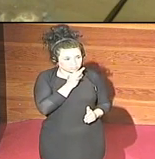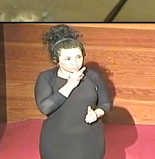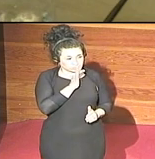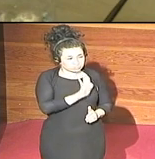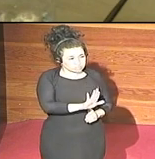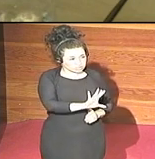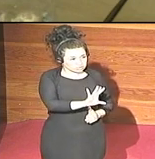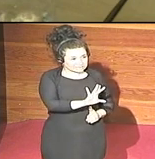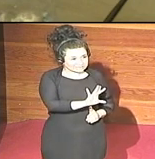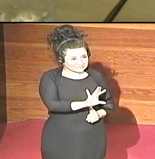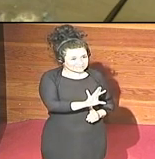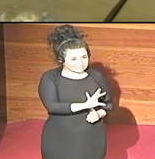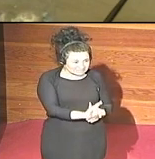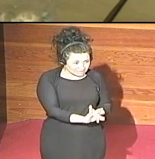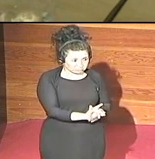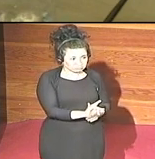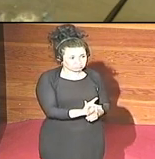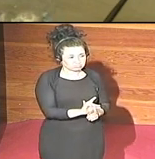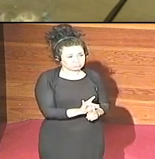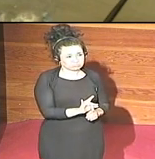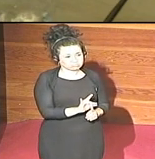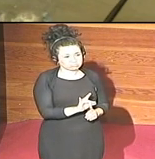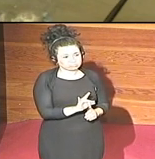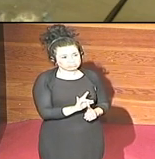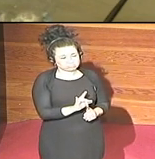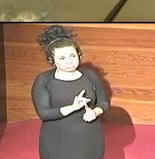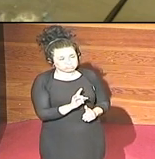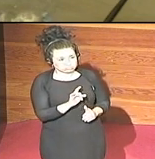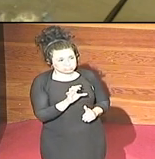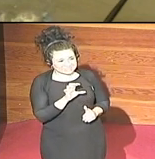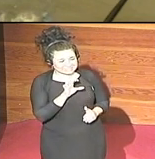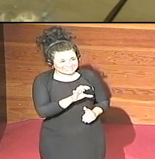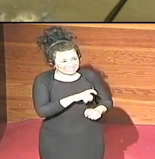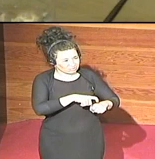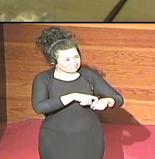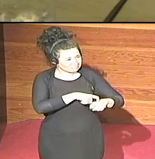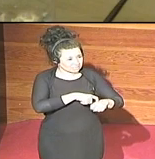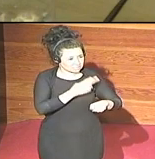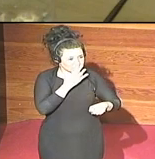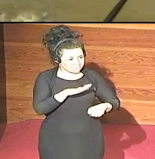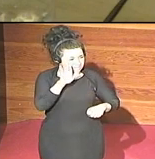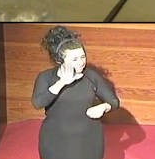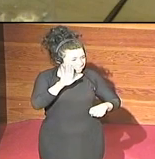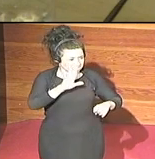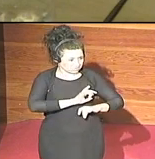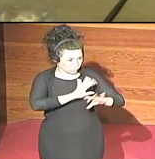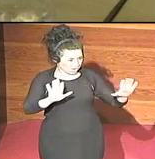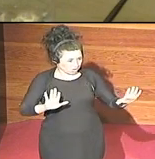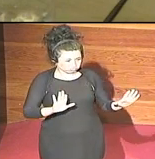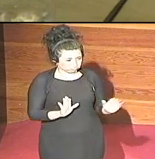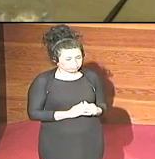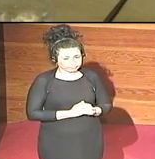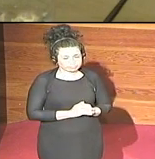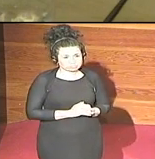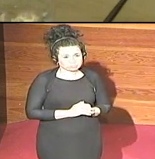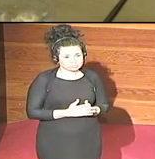pero sí es un Estado con rasgos fascistas muy claros. Toda